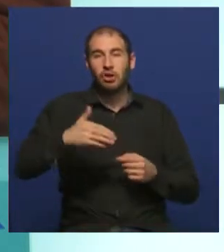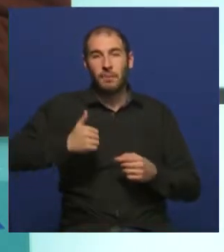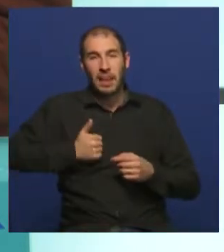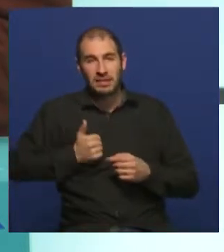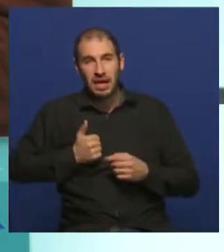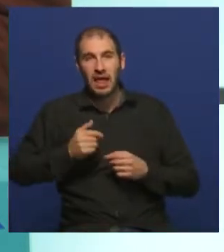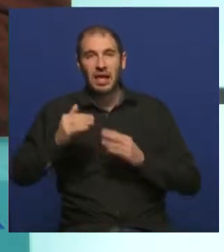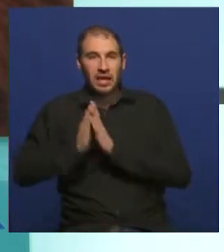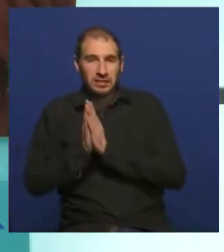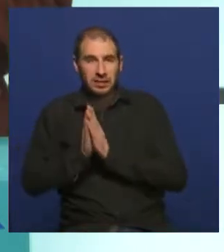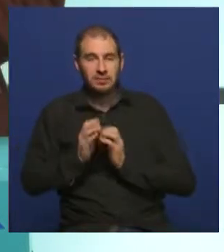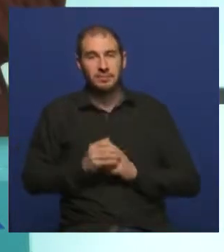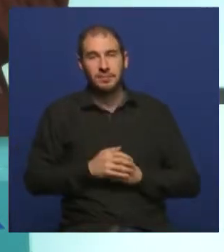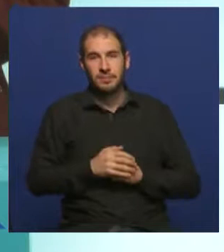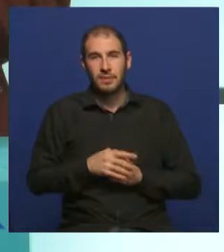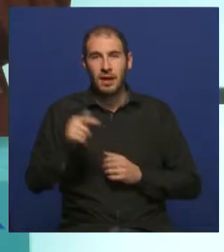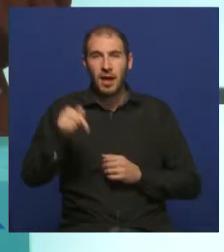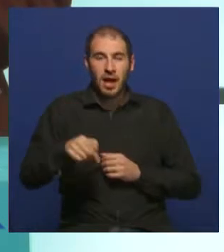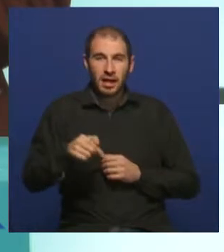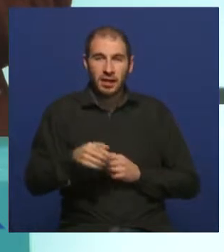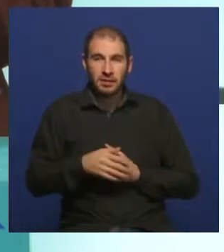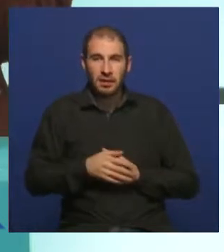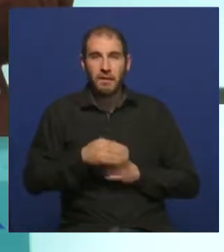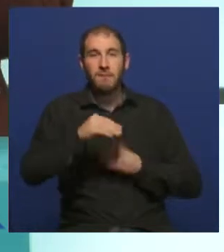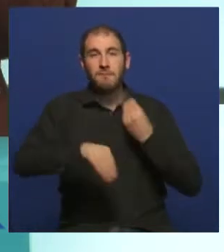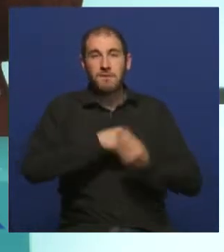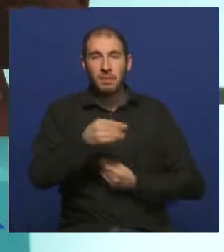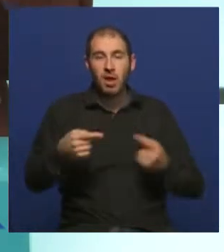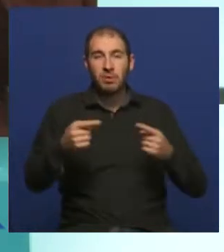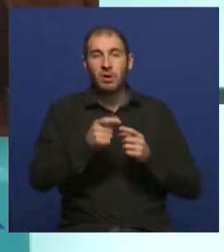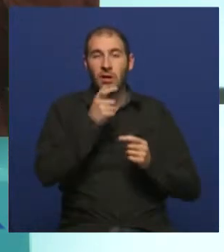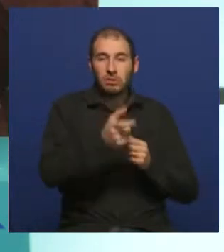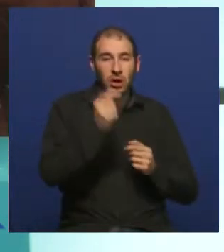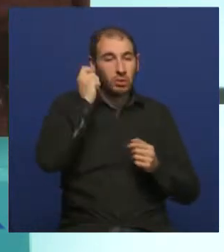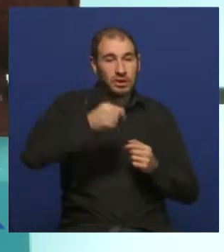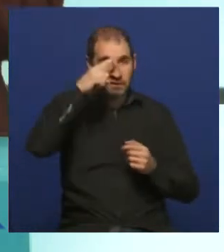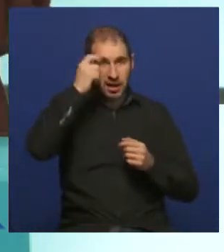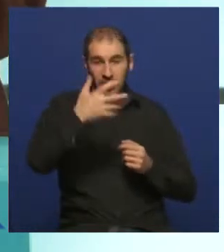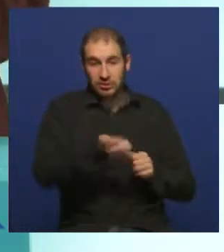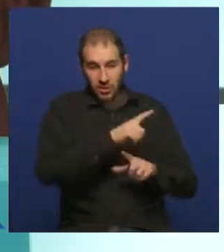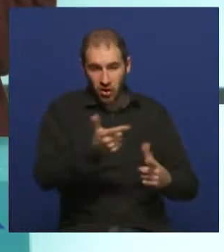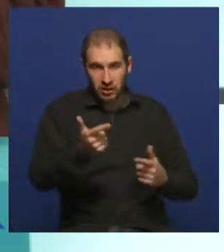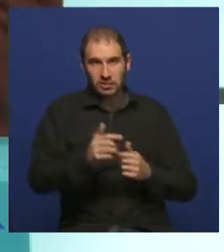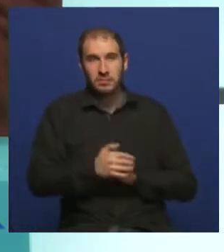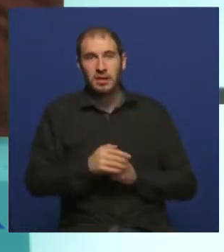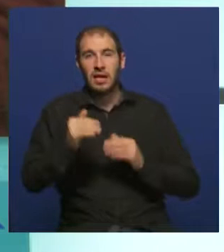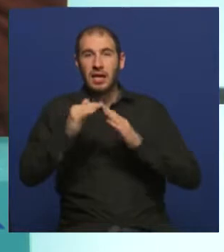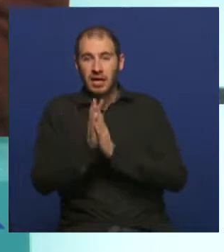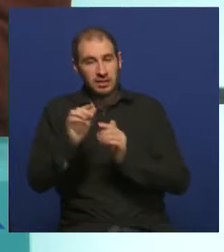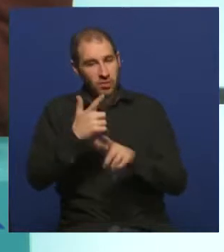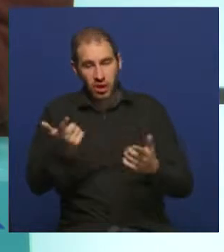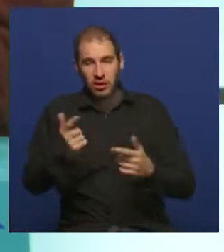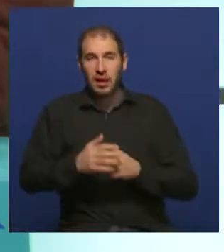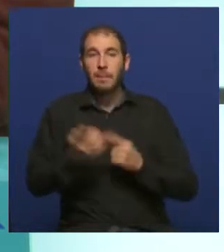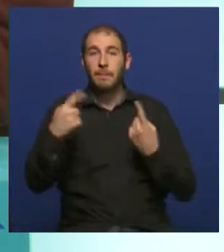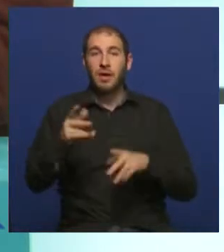cívico-militar eclesiástica. Es decir, acá los familiares buscaron respuesta en la justicia federal, no la obtuvieron, y en la iglesia no la obtuvieron.